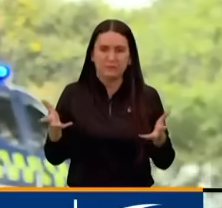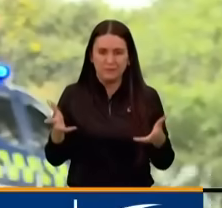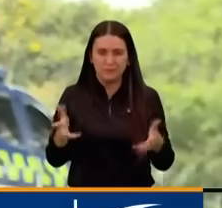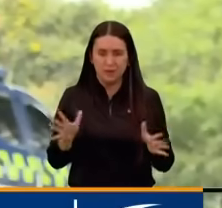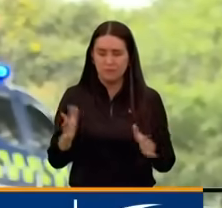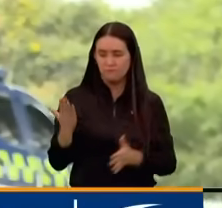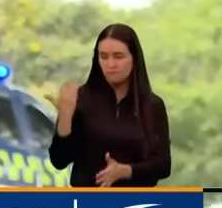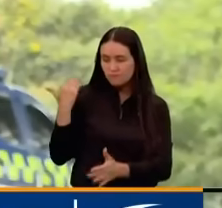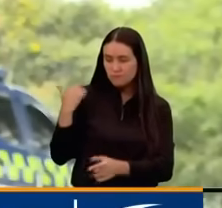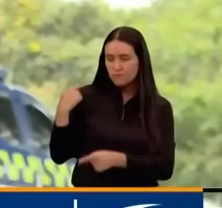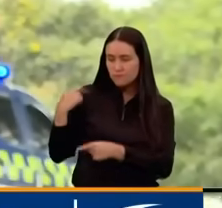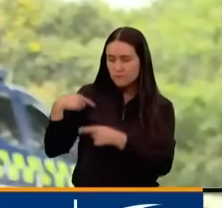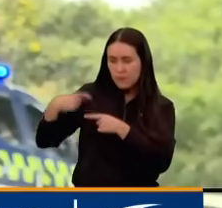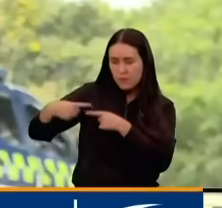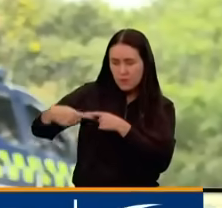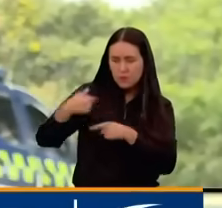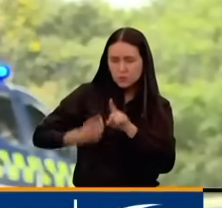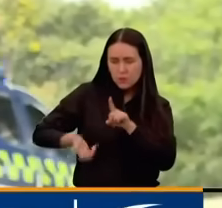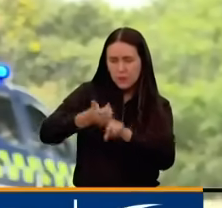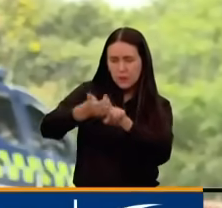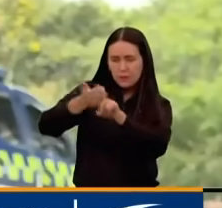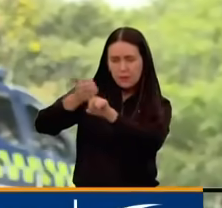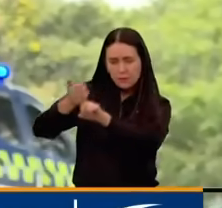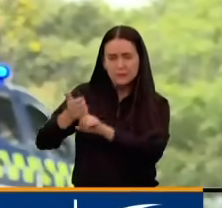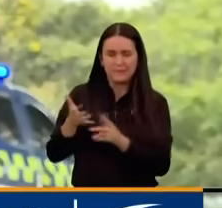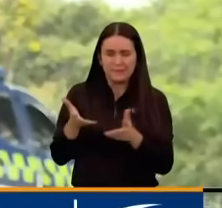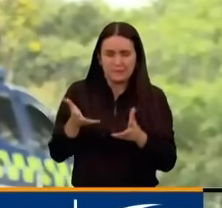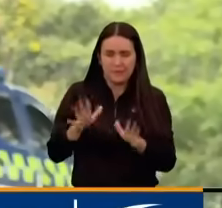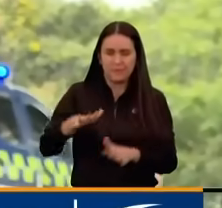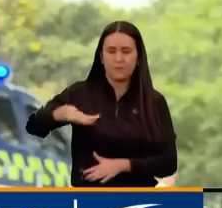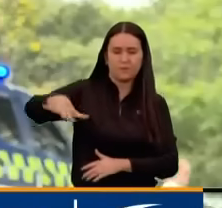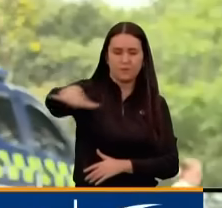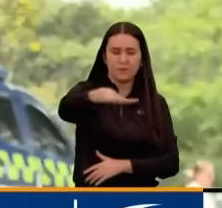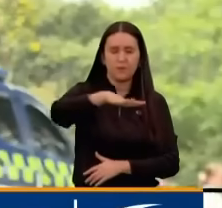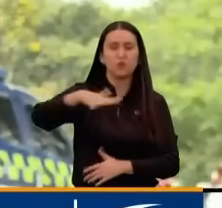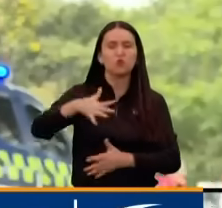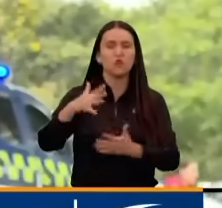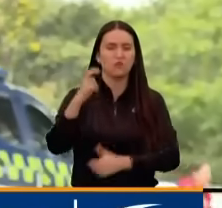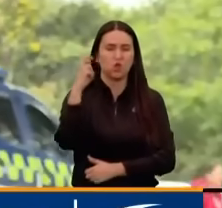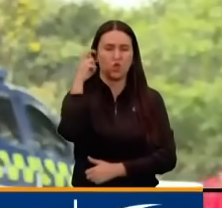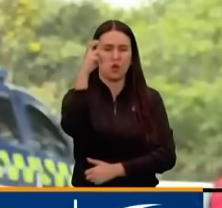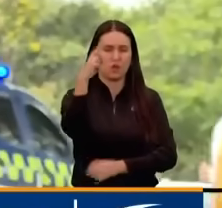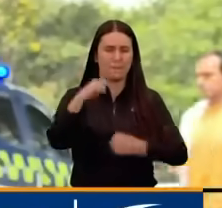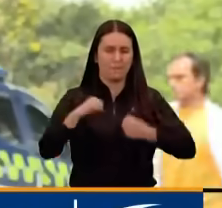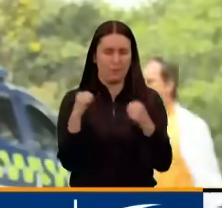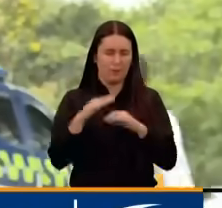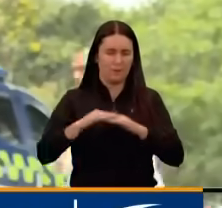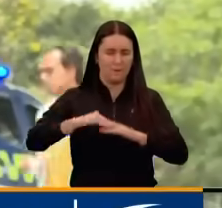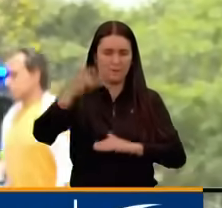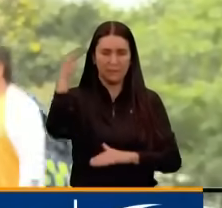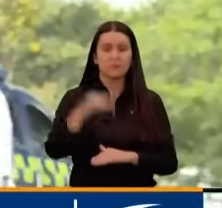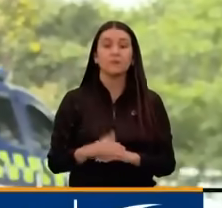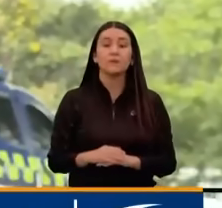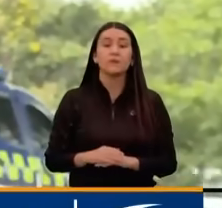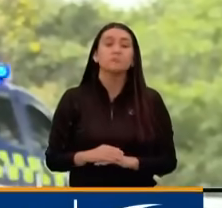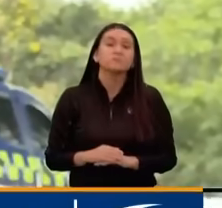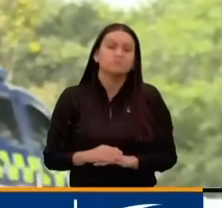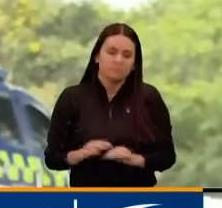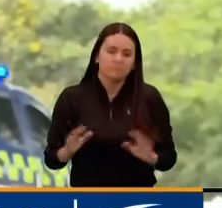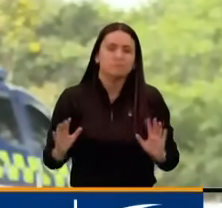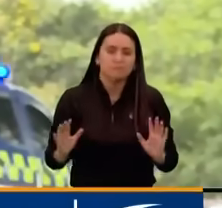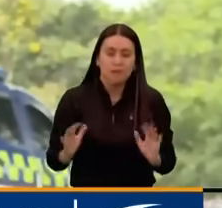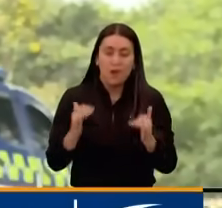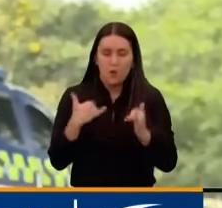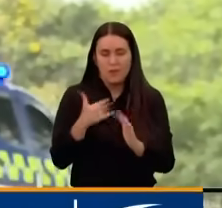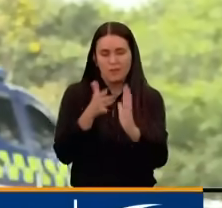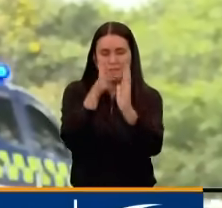últimos días en lo que corresponde a la jurisdicción, el sector de aquí del norte de la ciudad. Pero no te podría informar al respecto porque, reitero,